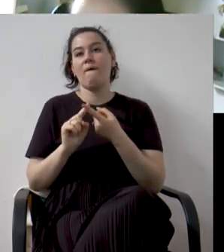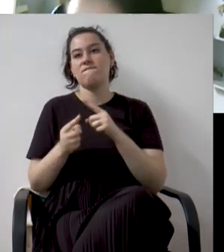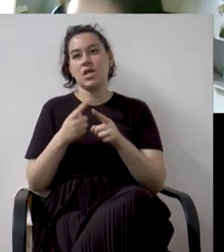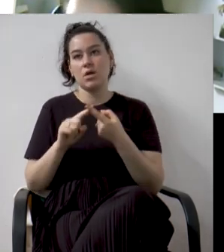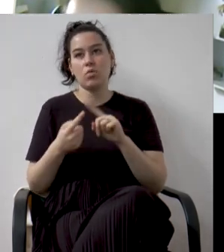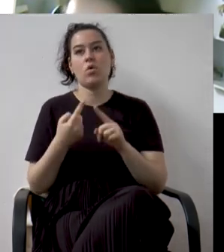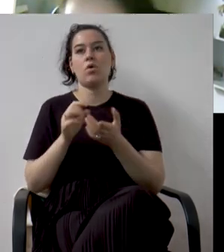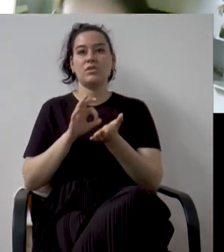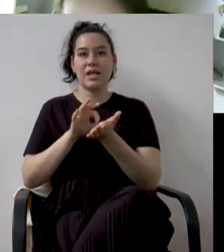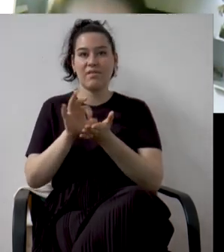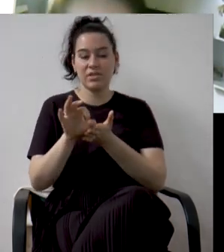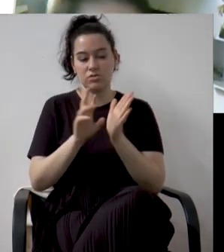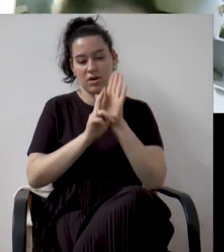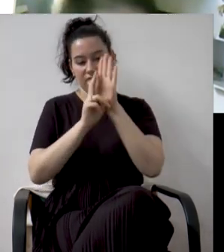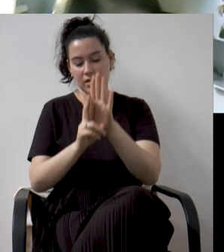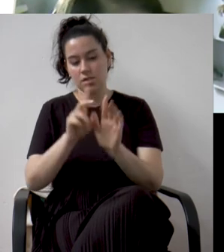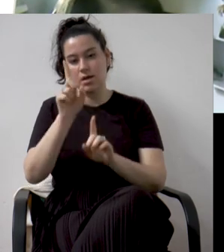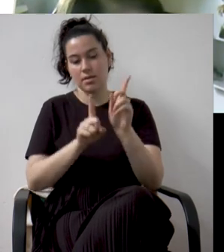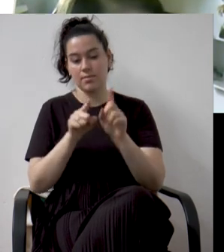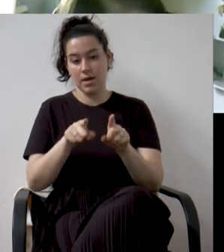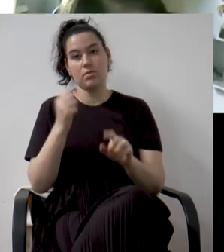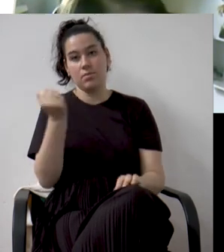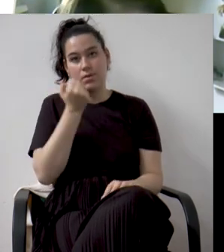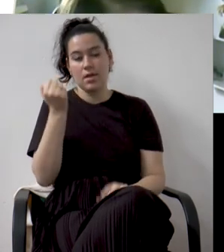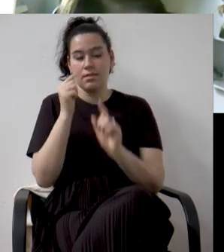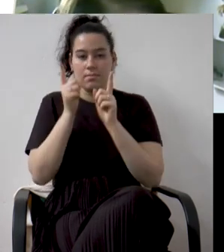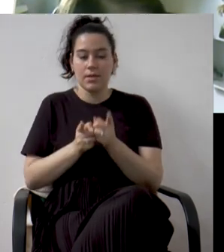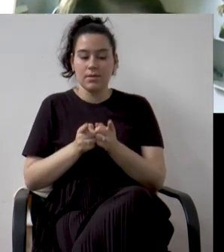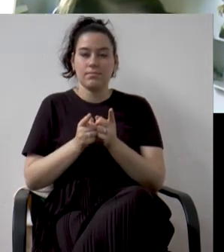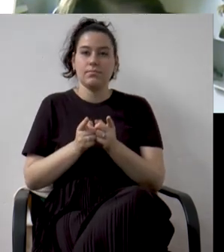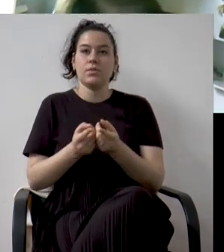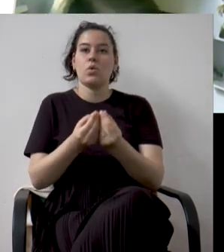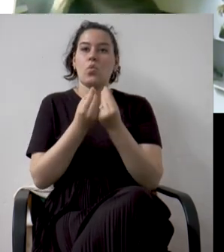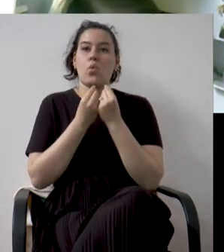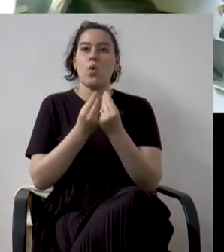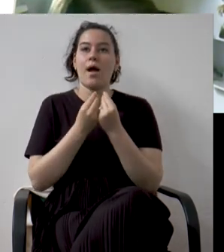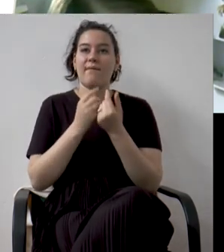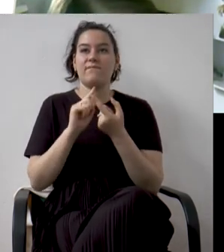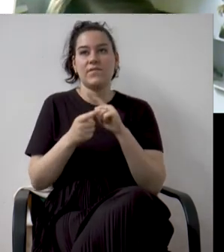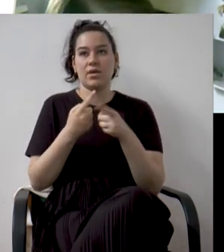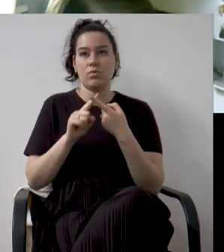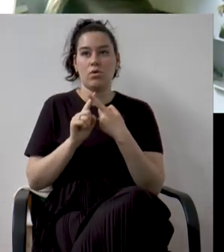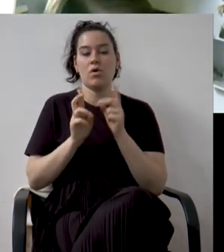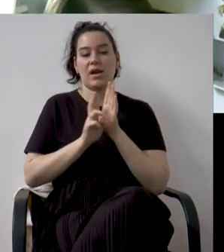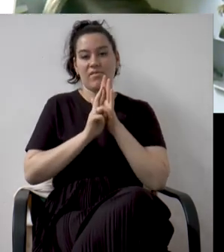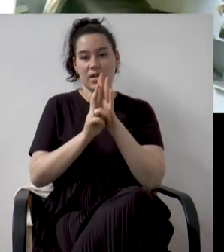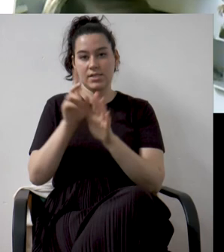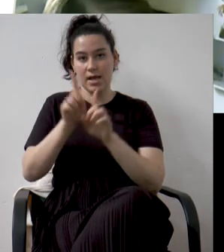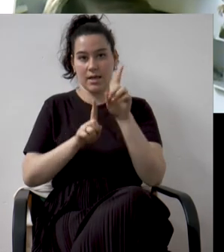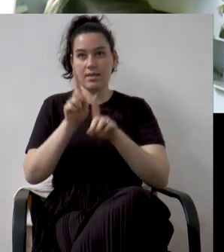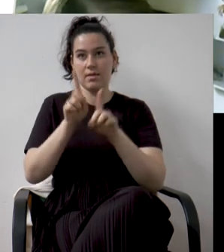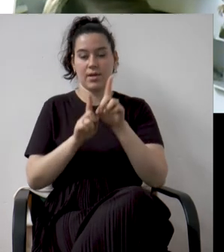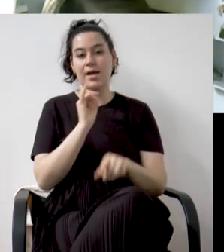el vínculo con el servicio de referencia académica, que no es un tema menor. O sea, ¿cuál va a ser el vínculo de referencia académica de los cargos